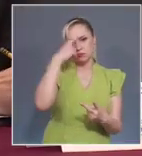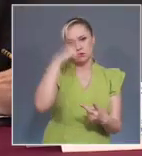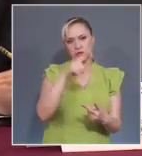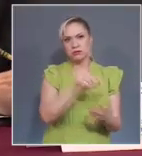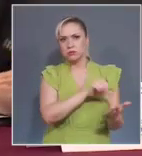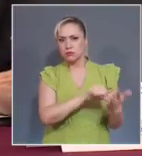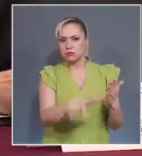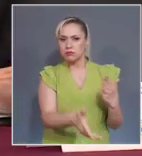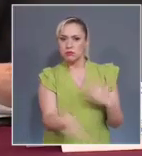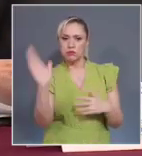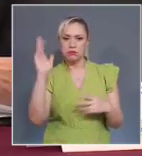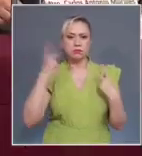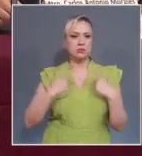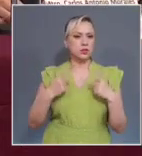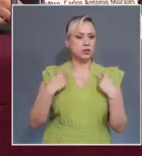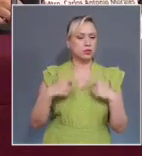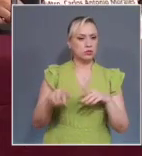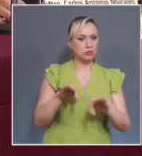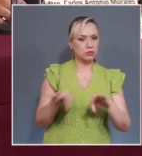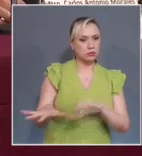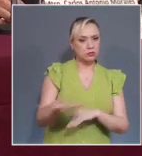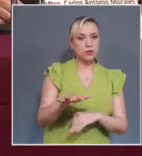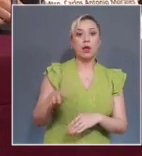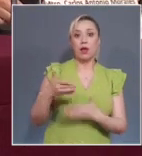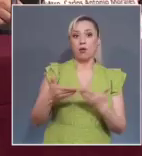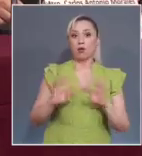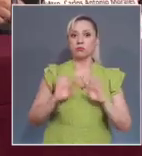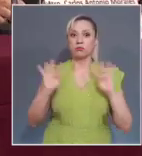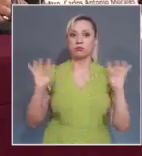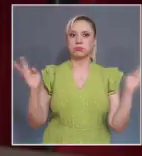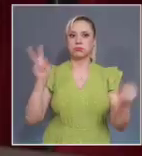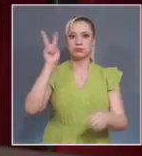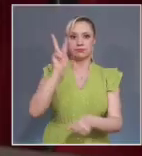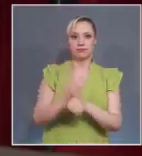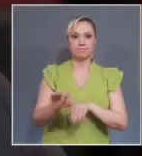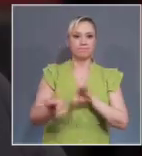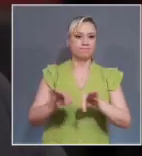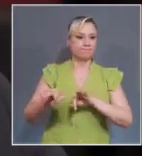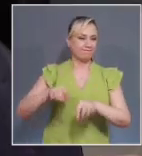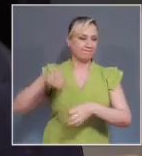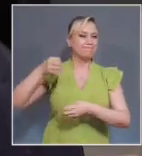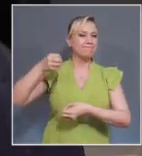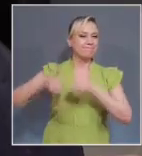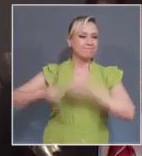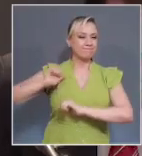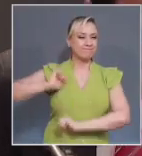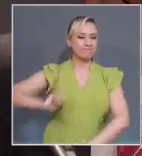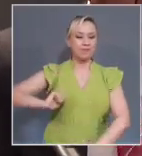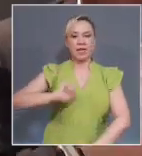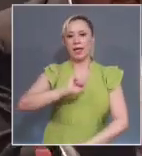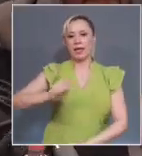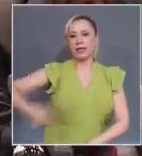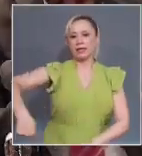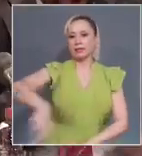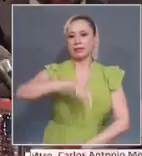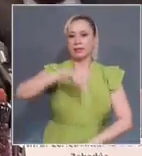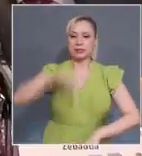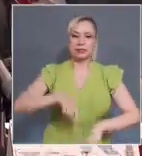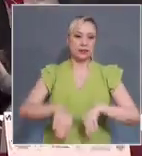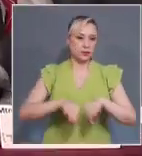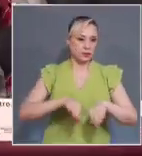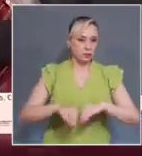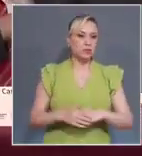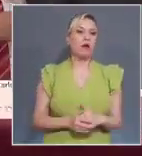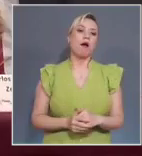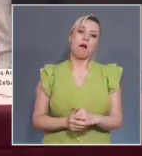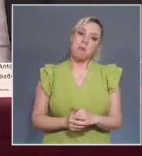que se abordaron en el Consejo de la Judicatura Federal, dirigidos a servidores públicos. Lo anterior en el marco de los